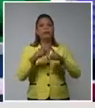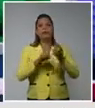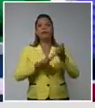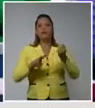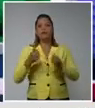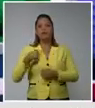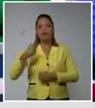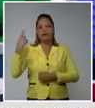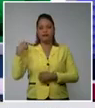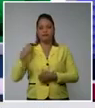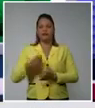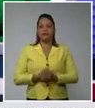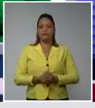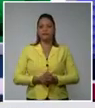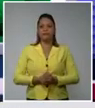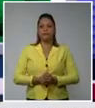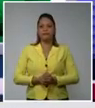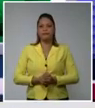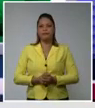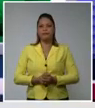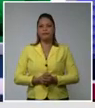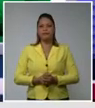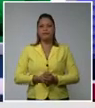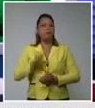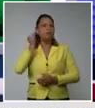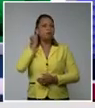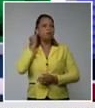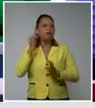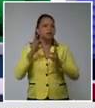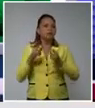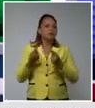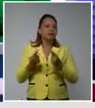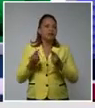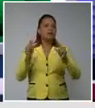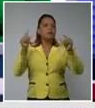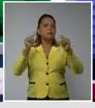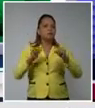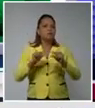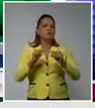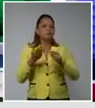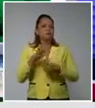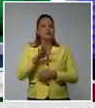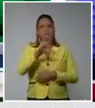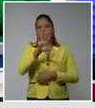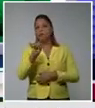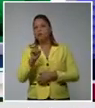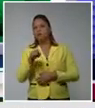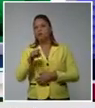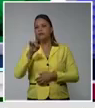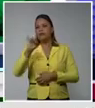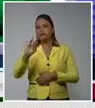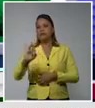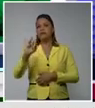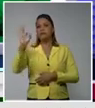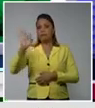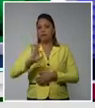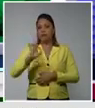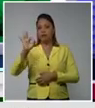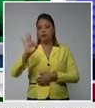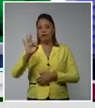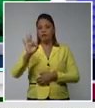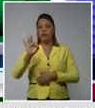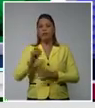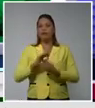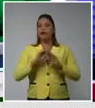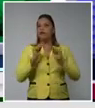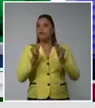de ayer. Sexo femenino con un discreto predominio, el 50,7%, y en el